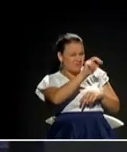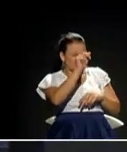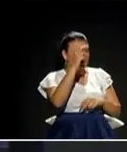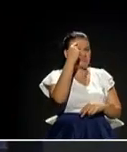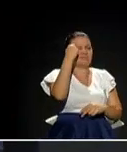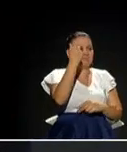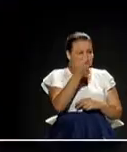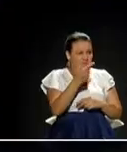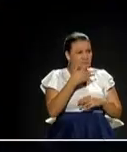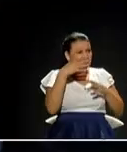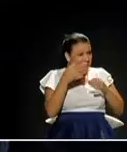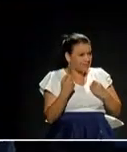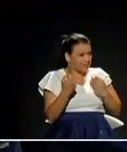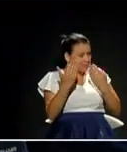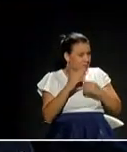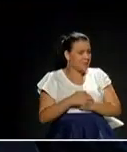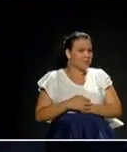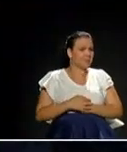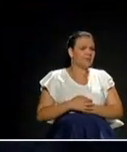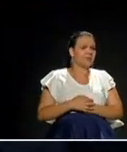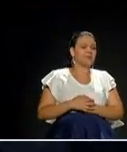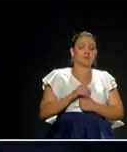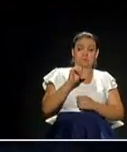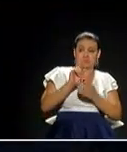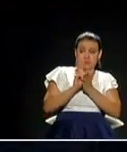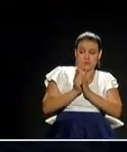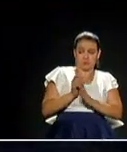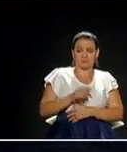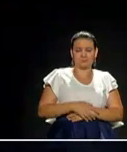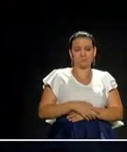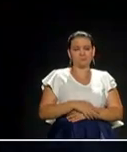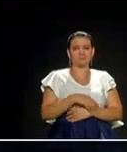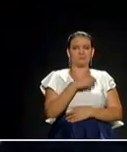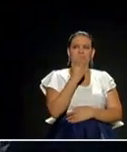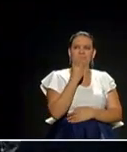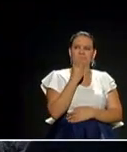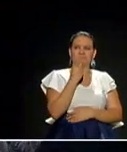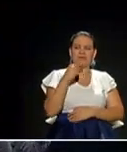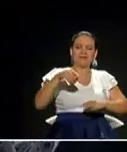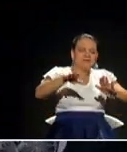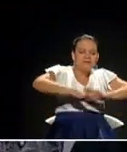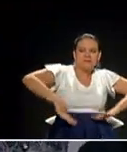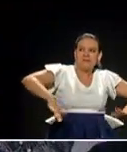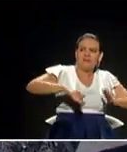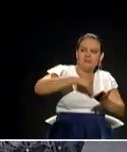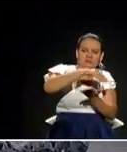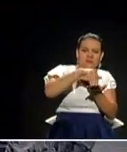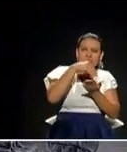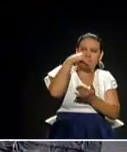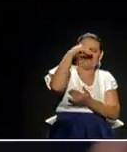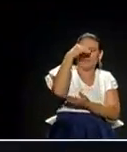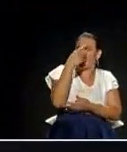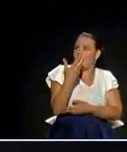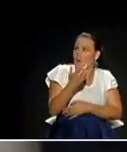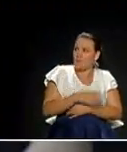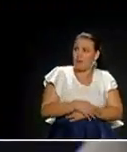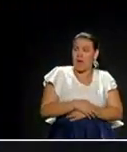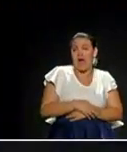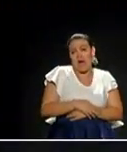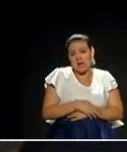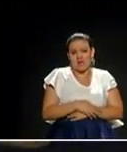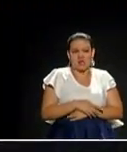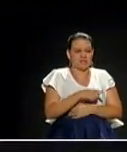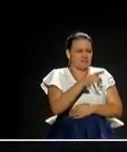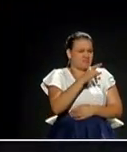sentido bueno frente al tema universidad dentro el centro ha construido una vocación más allá de la administración se han construido